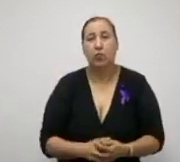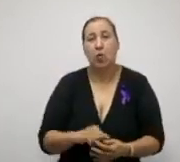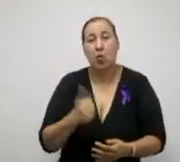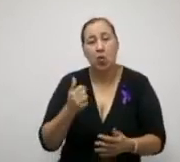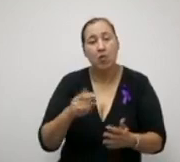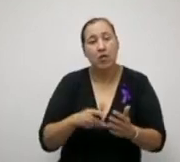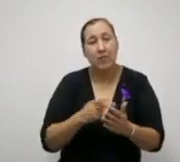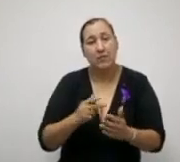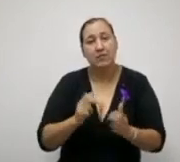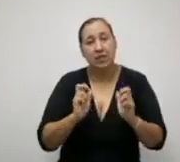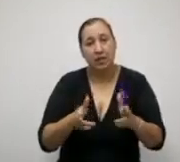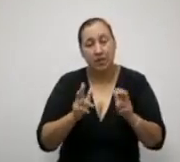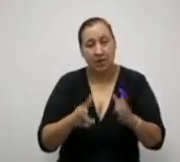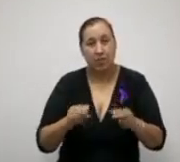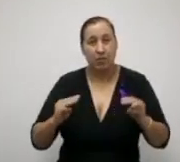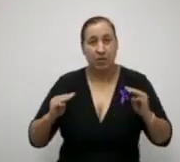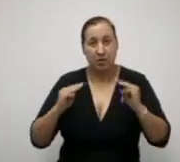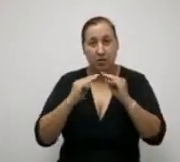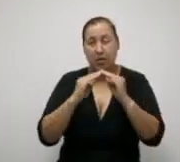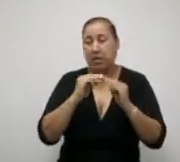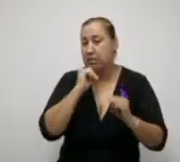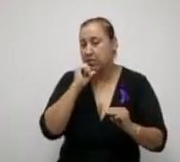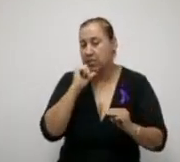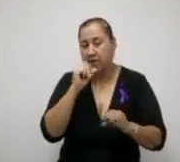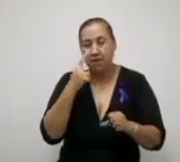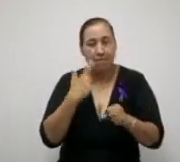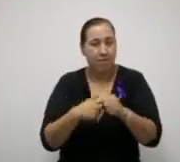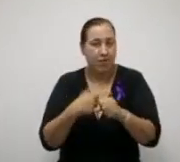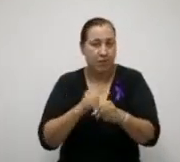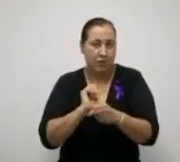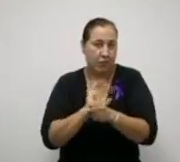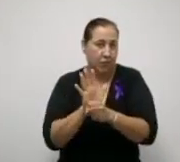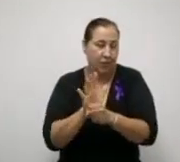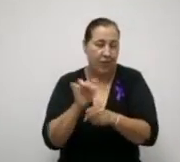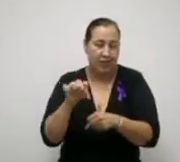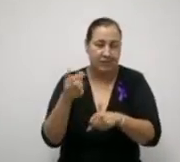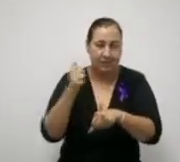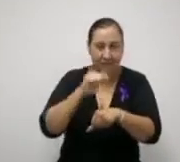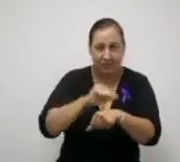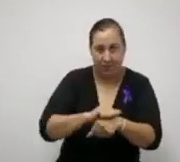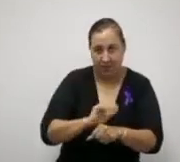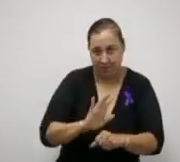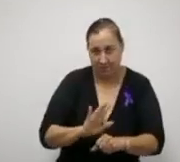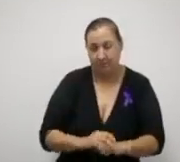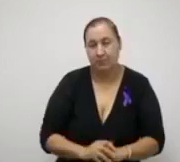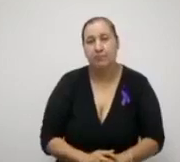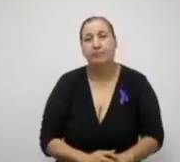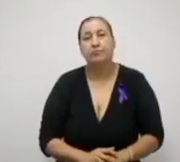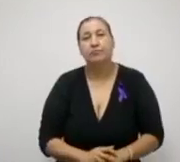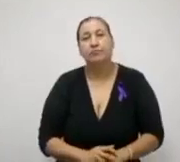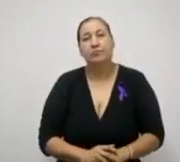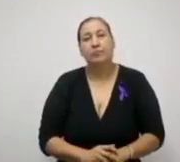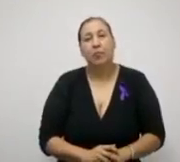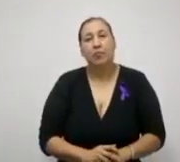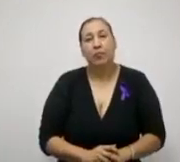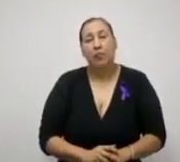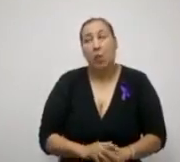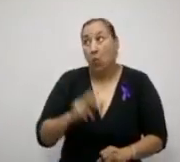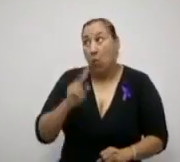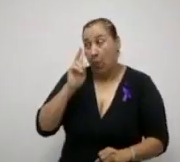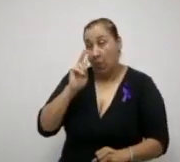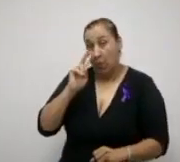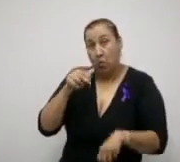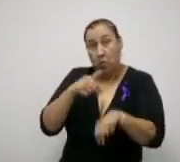es Armería y Minatitlán los municipios que no presentan casos esta semana. Como observamos, las cifras en